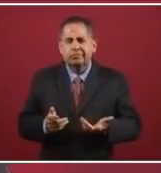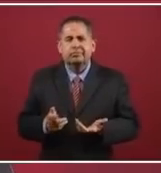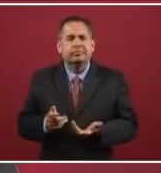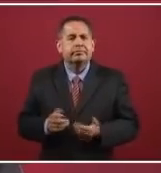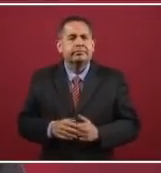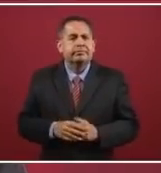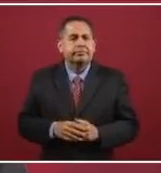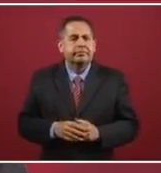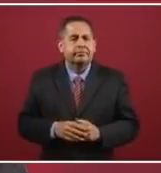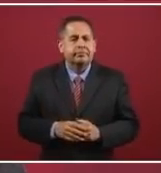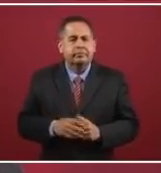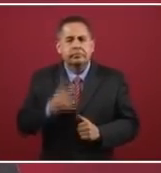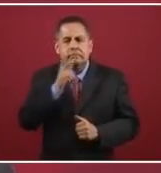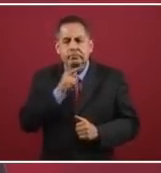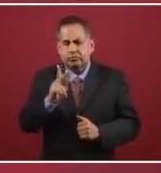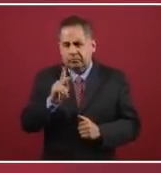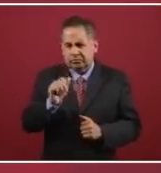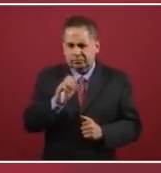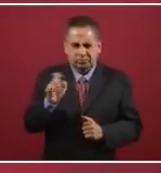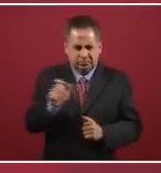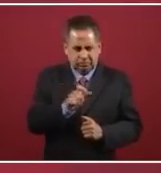es Pemex